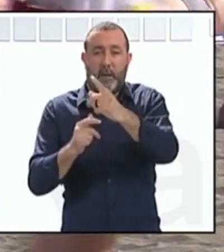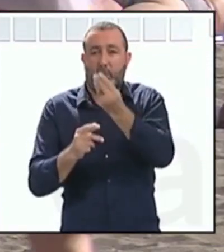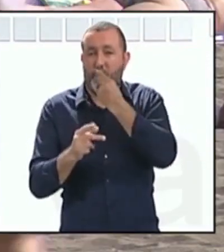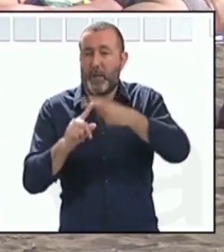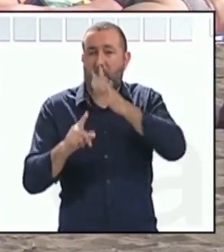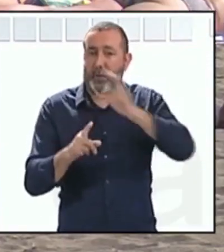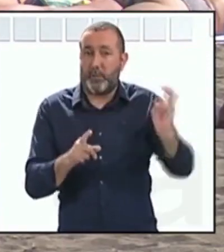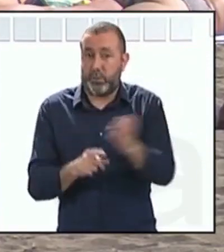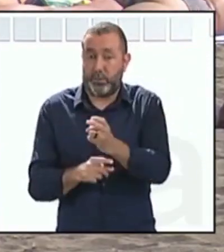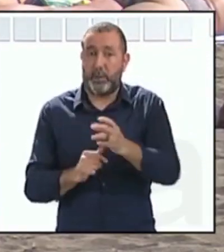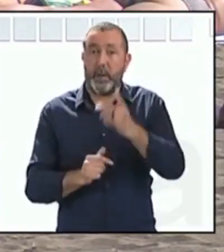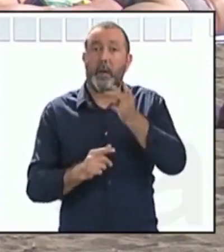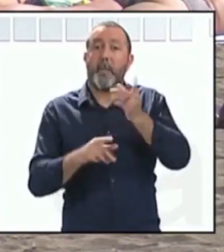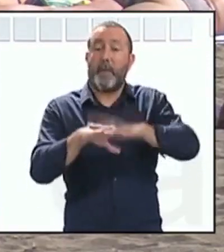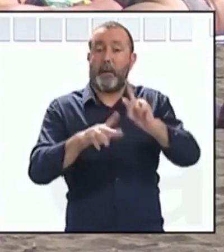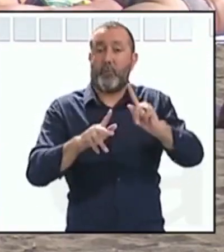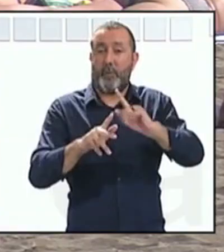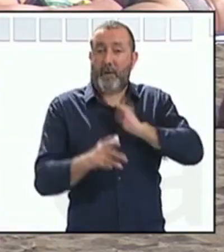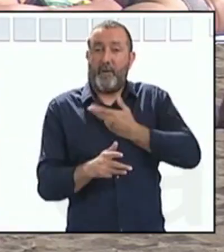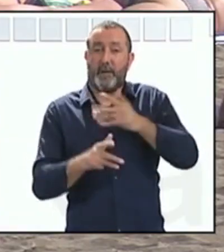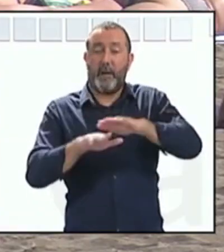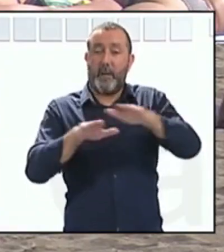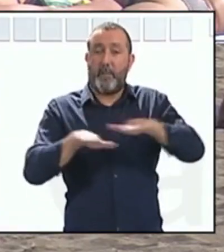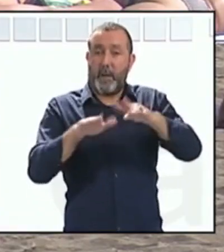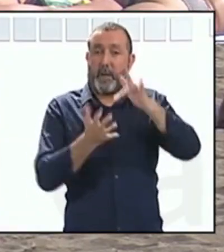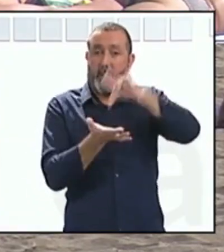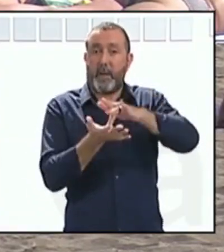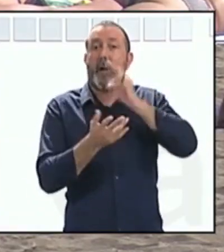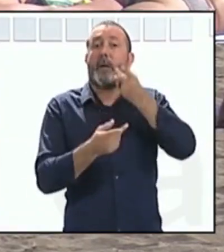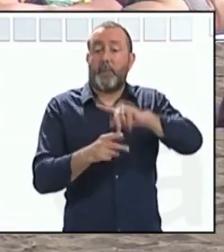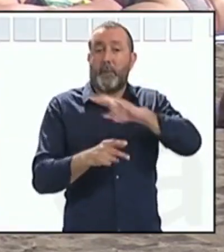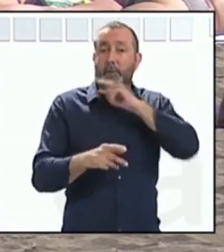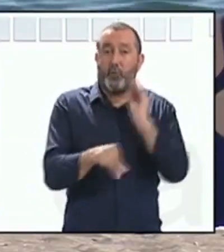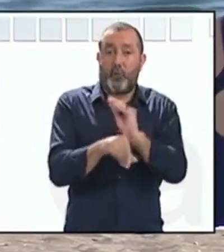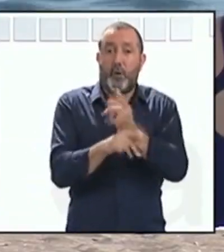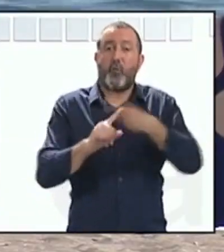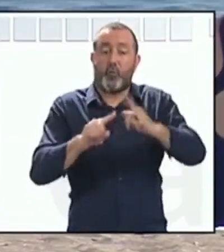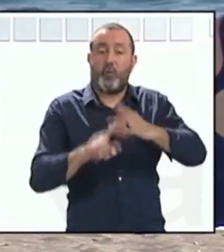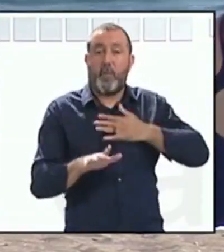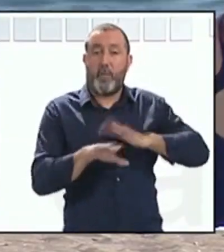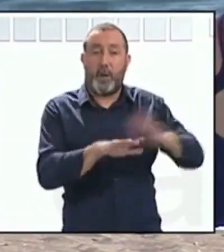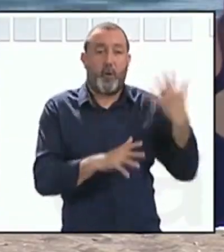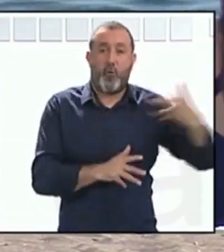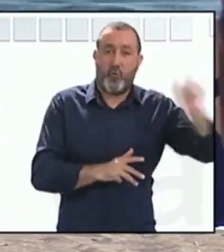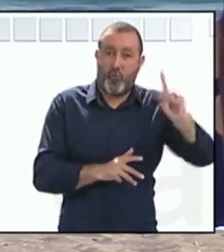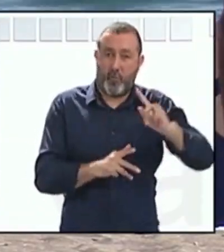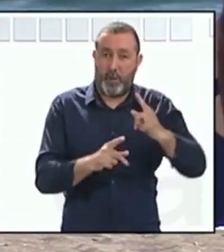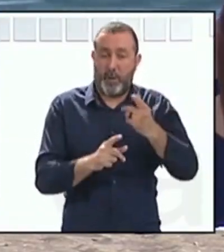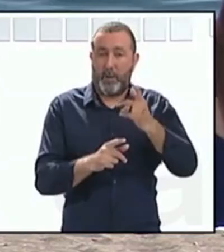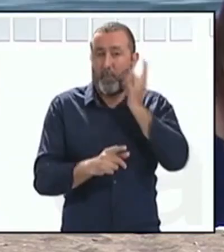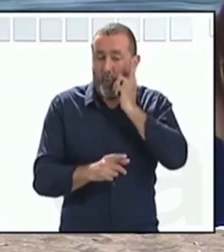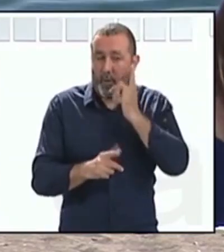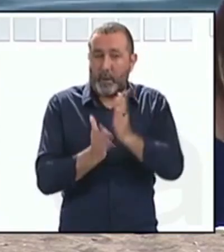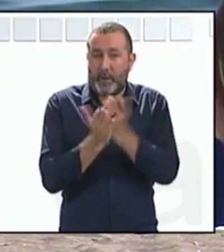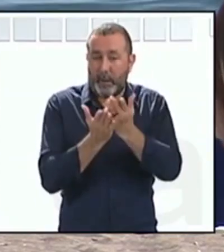se estropee el día de playa, recomiendan estar muy atentos a nuestras pertenencias para evitar los hurtos. Somos un poco confiados